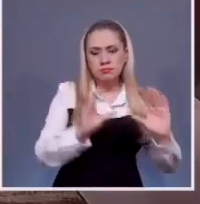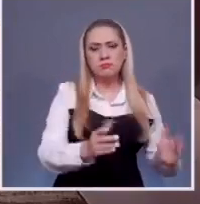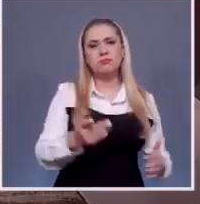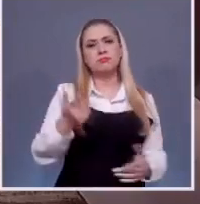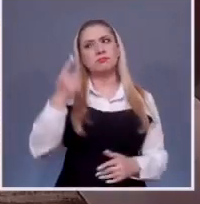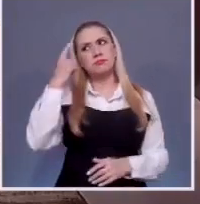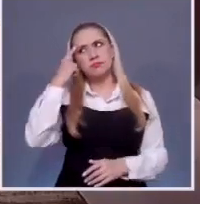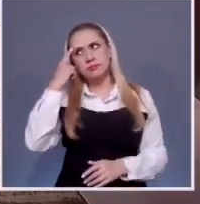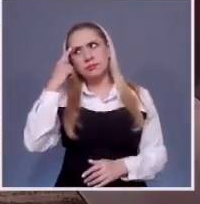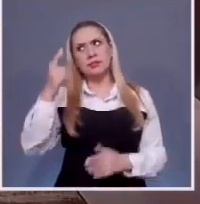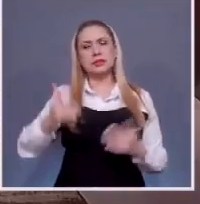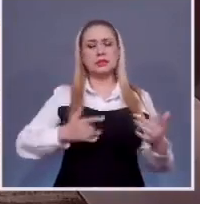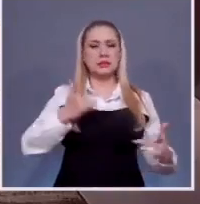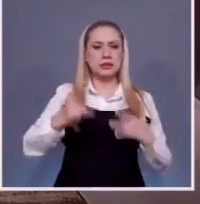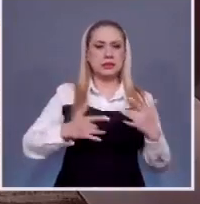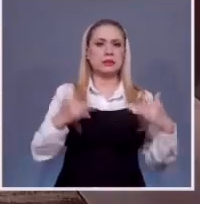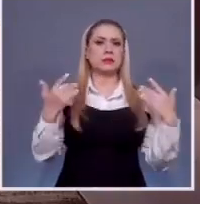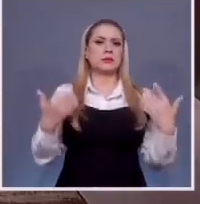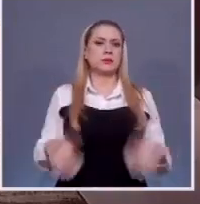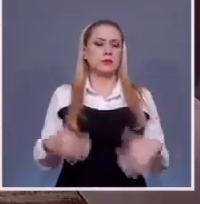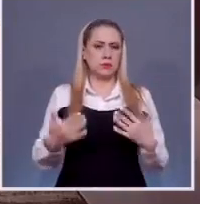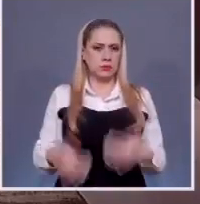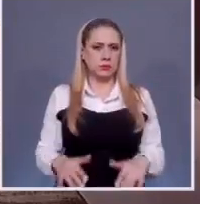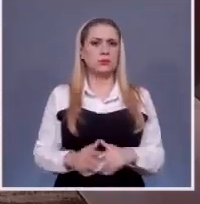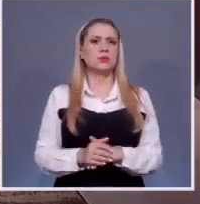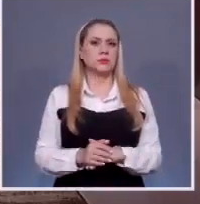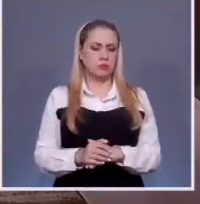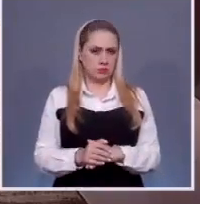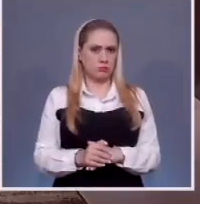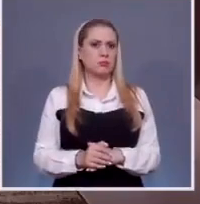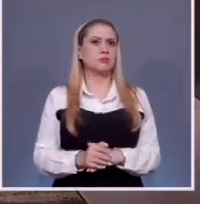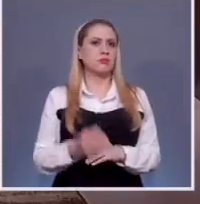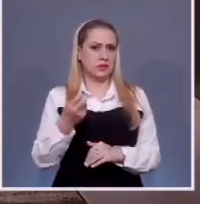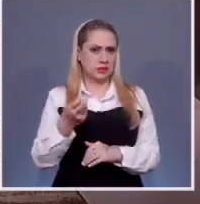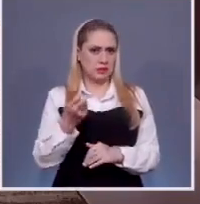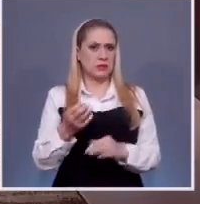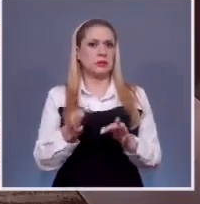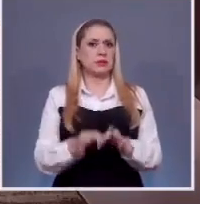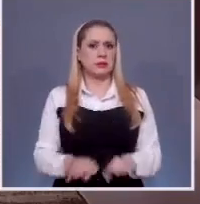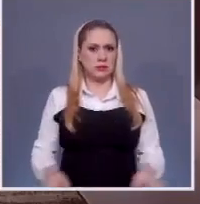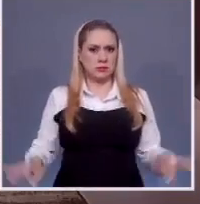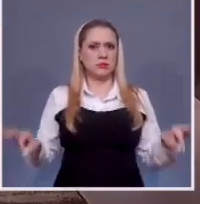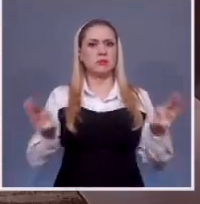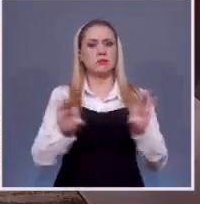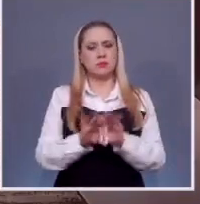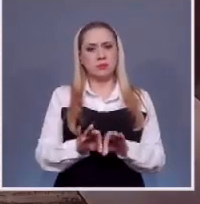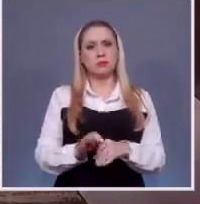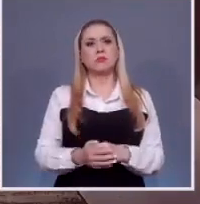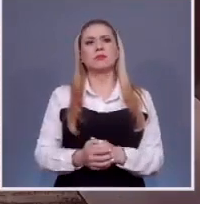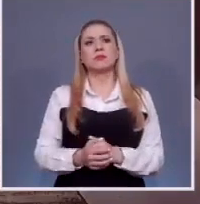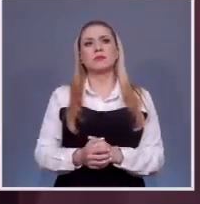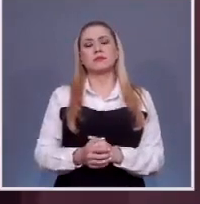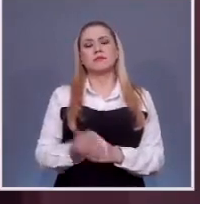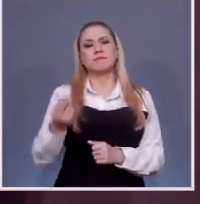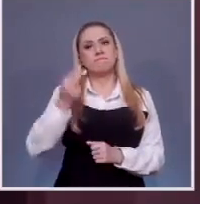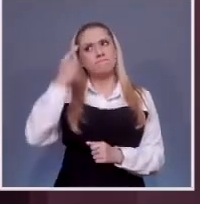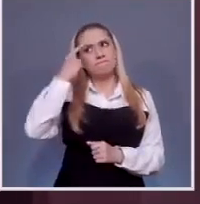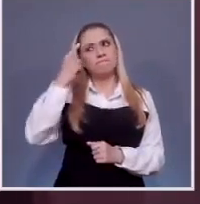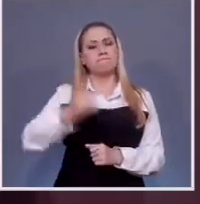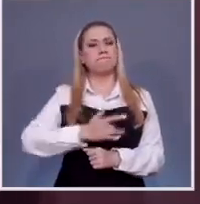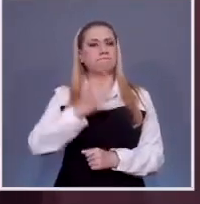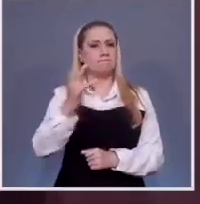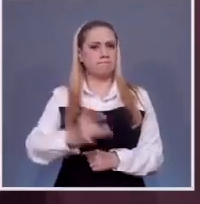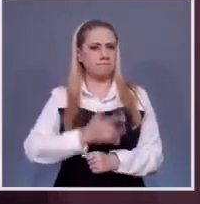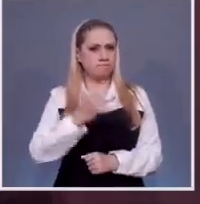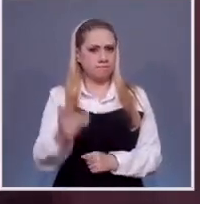personal, es capacitación, ¿no? Y no, dos como elementos dices, a la básicos, cárcel. conocimiento y sensibilidad. Esos dos aspectos sí cambian la